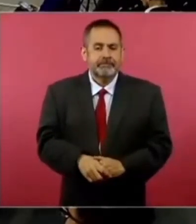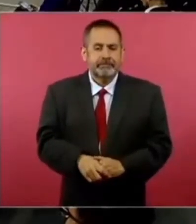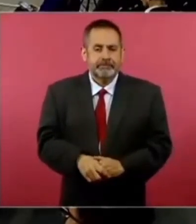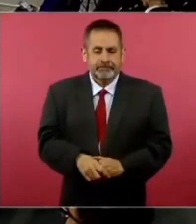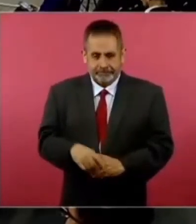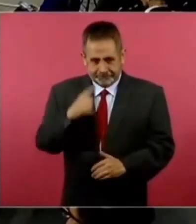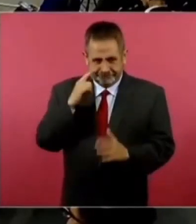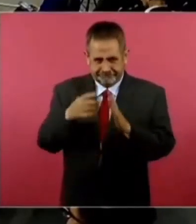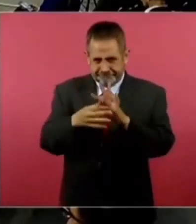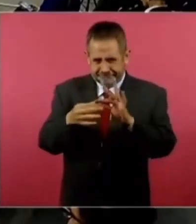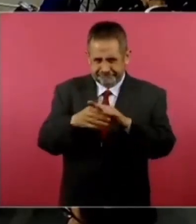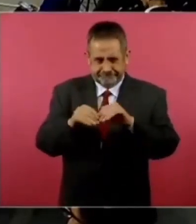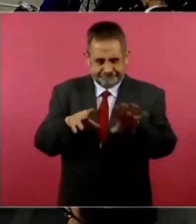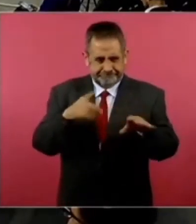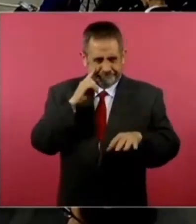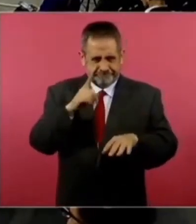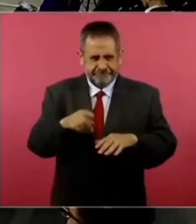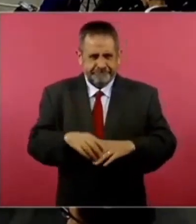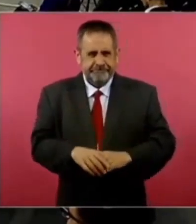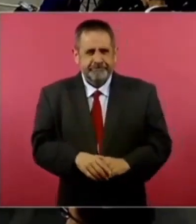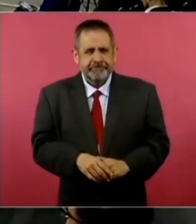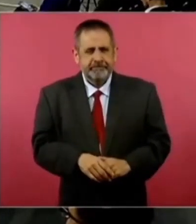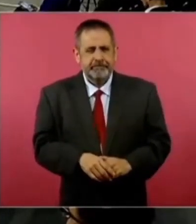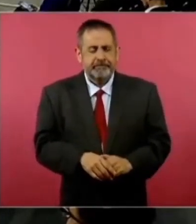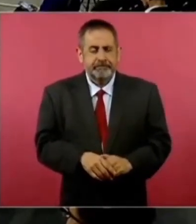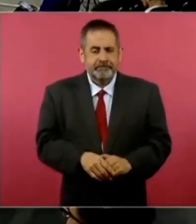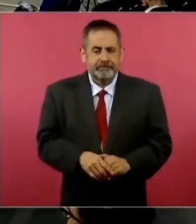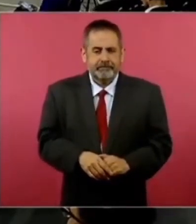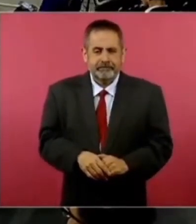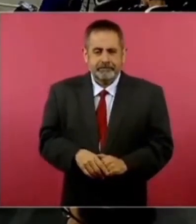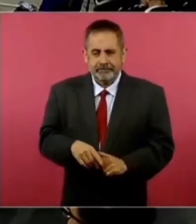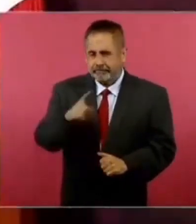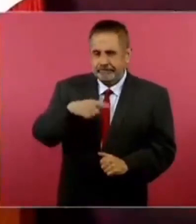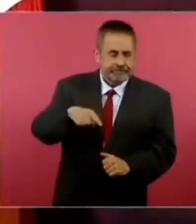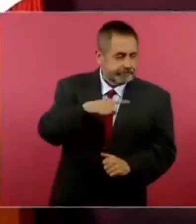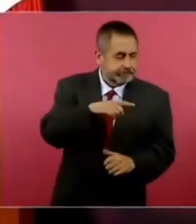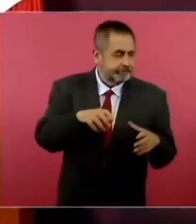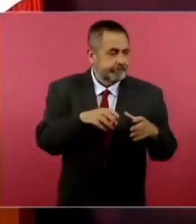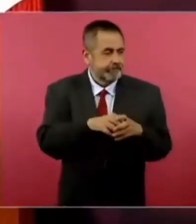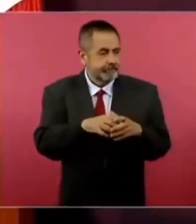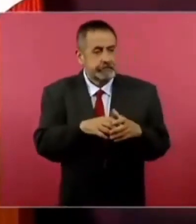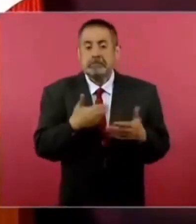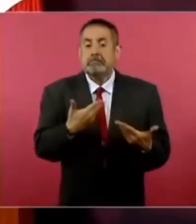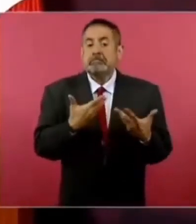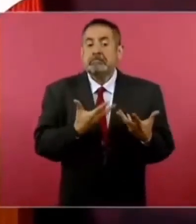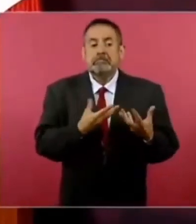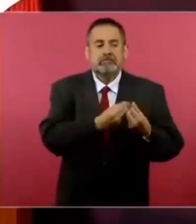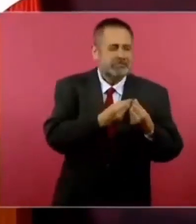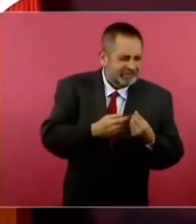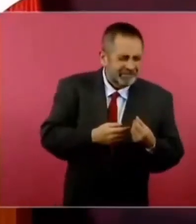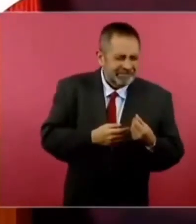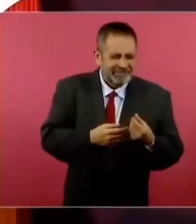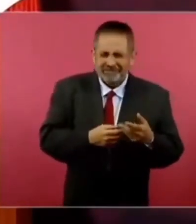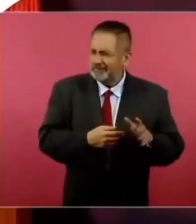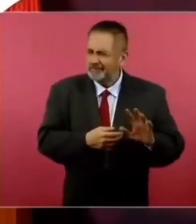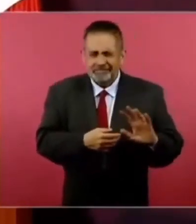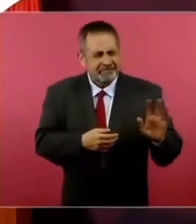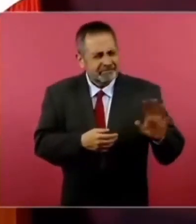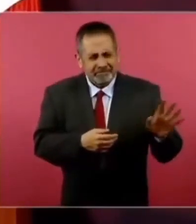Esto es para los que se benefician con un